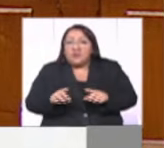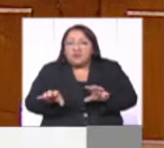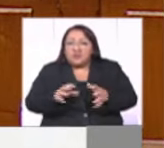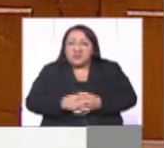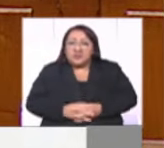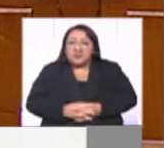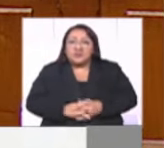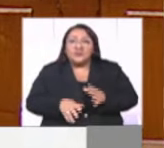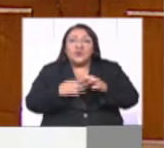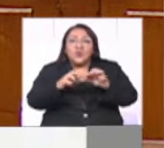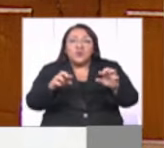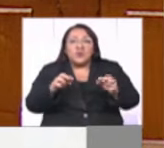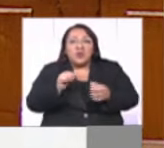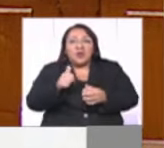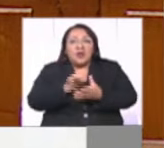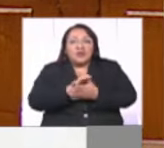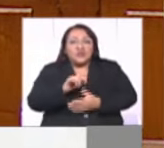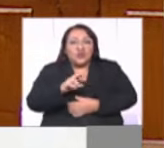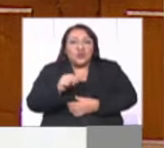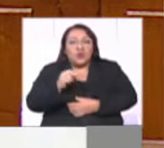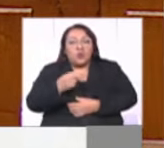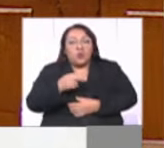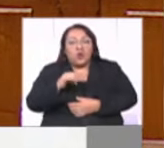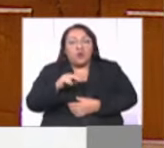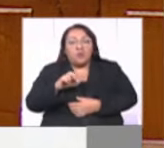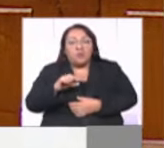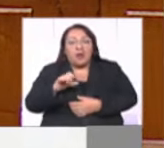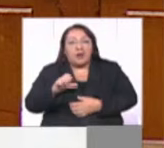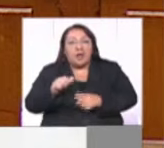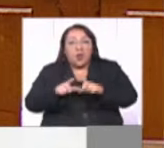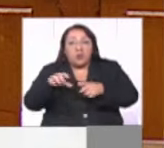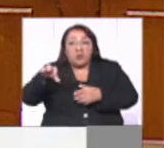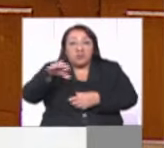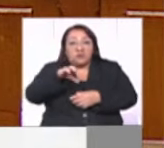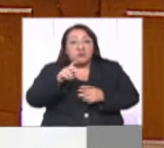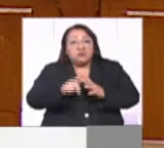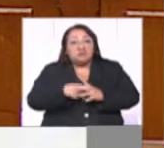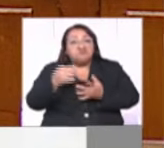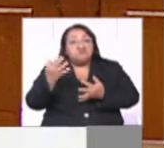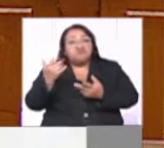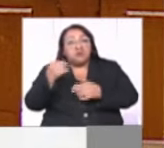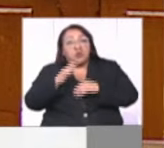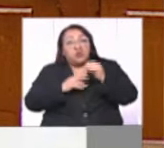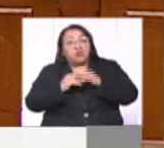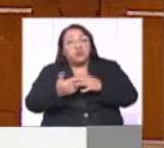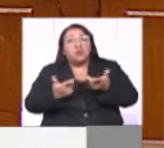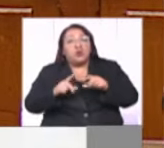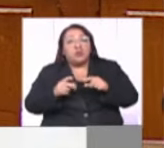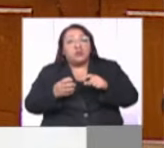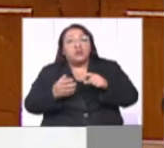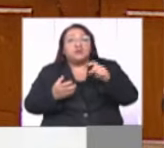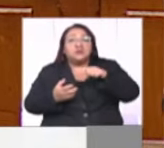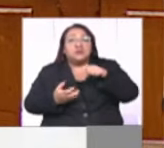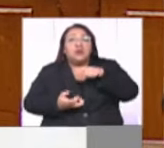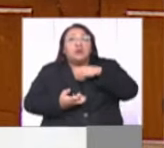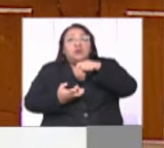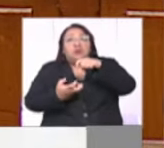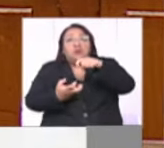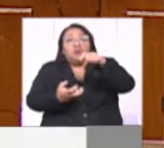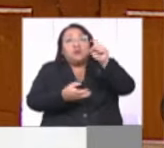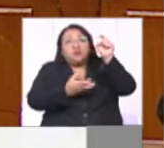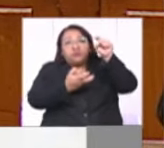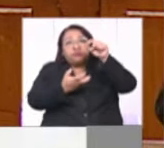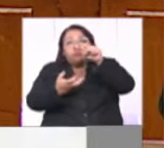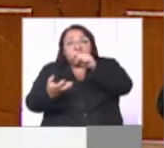La población de Cachora y Huanipaca siguen esperando esta construcción. Necesitamos una ministra que realmente